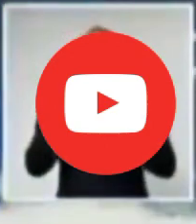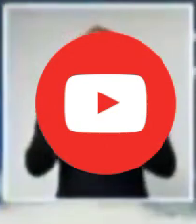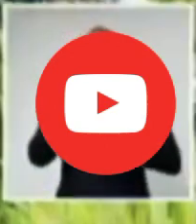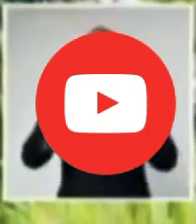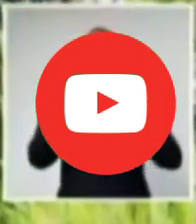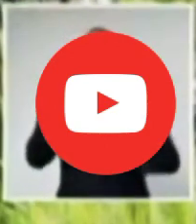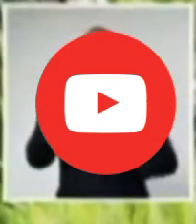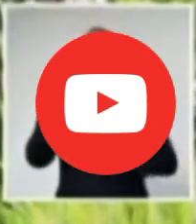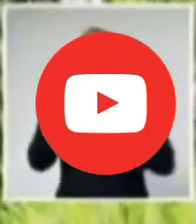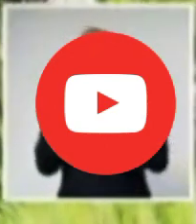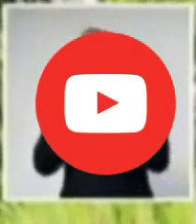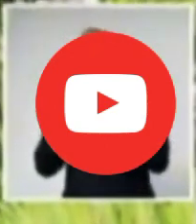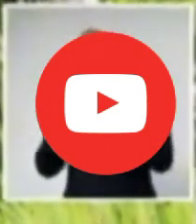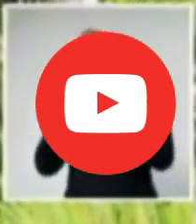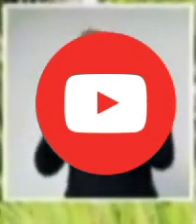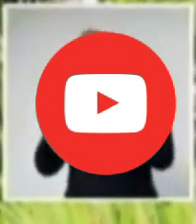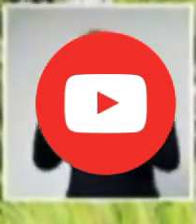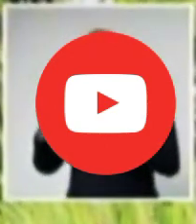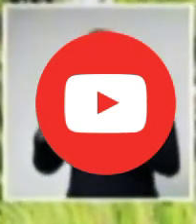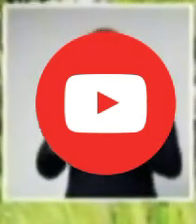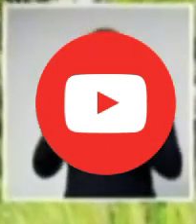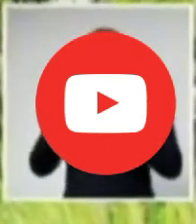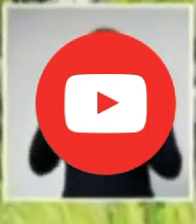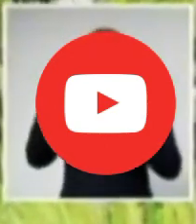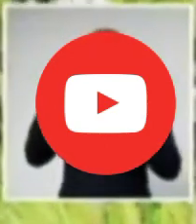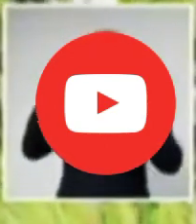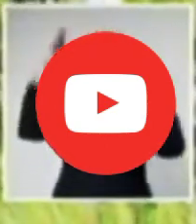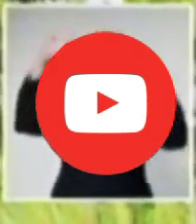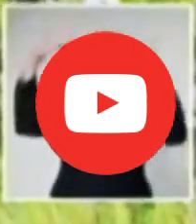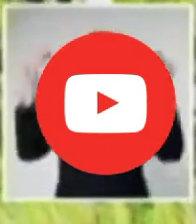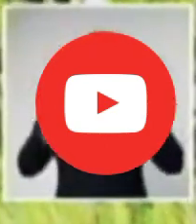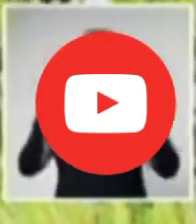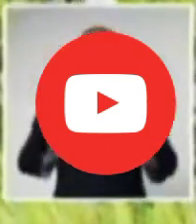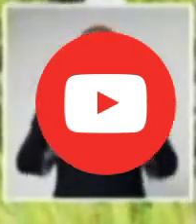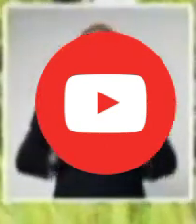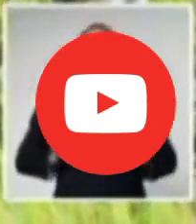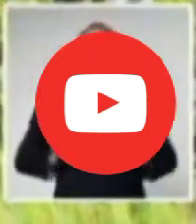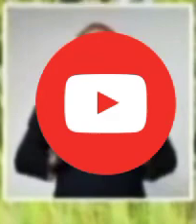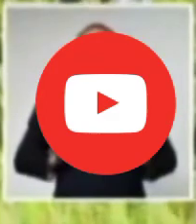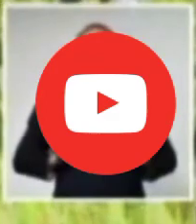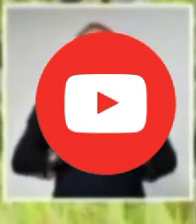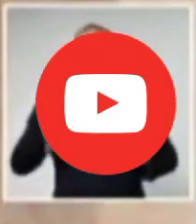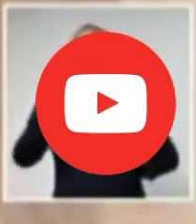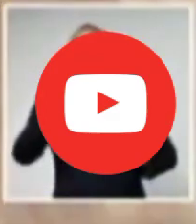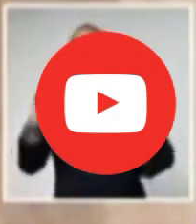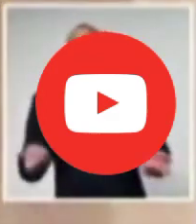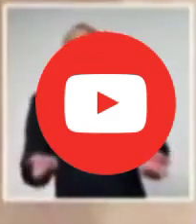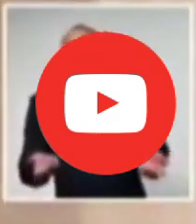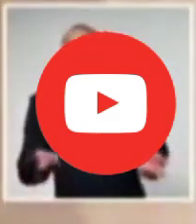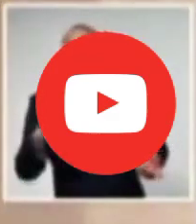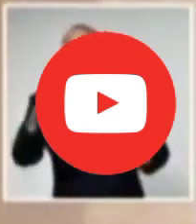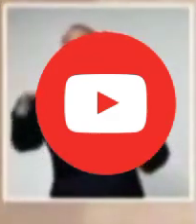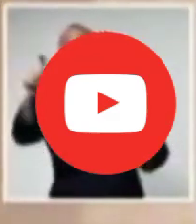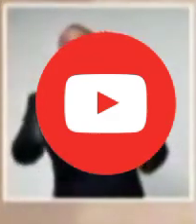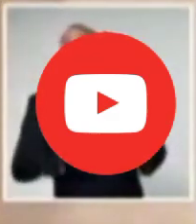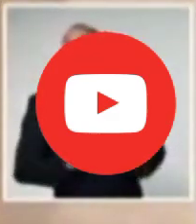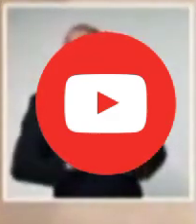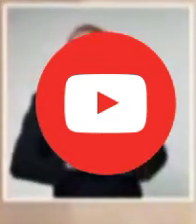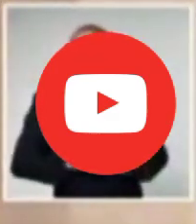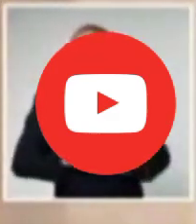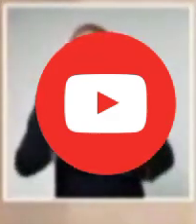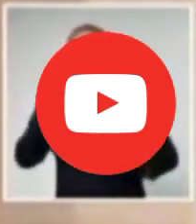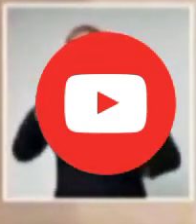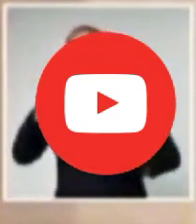respuesta. Yo estoy la mía, yo me defiendo de manera, ve tú para tu casa, y si andan mal puesto el lazo buco, se lo